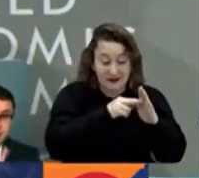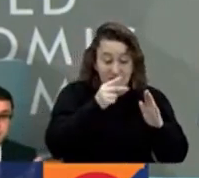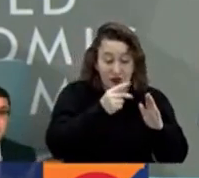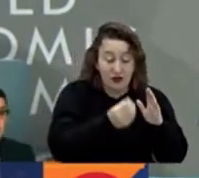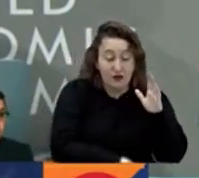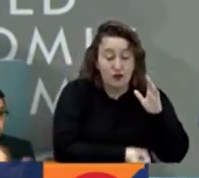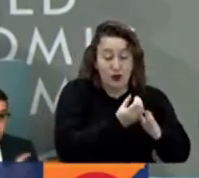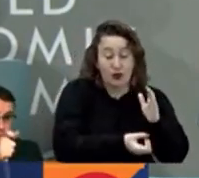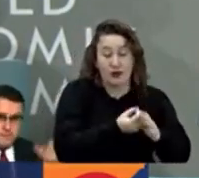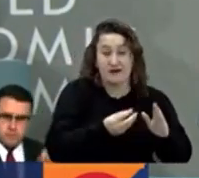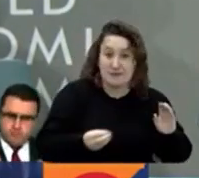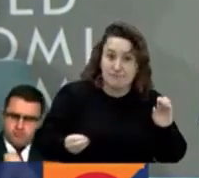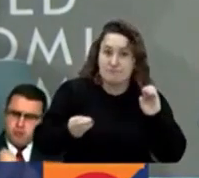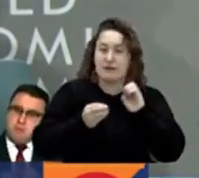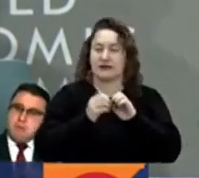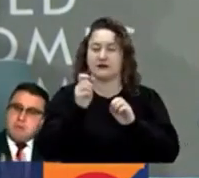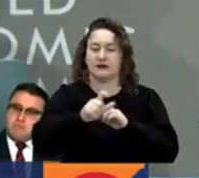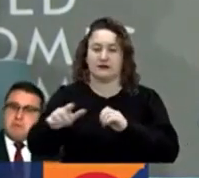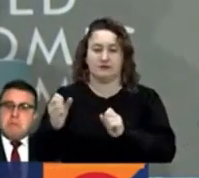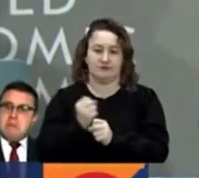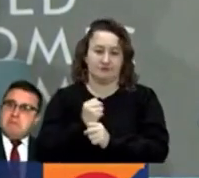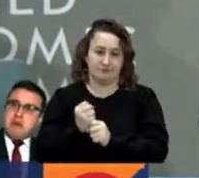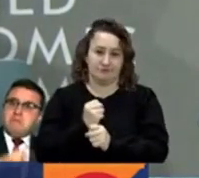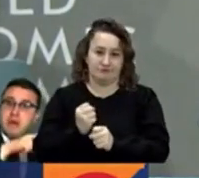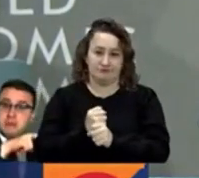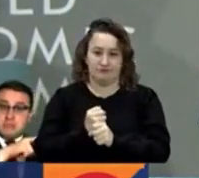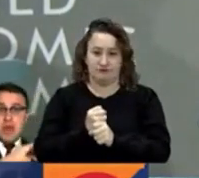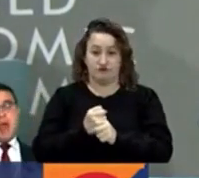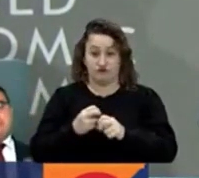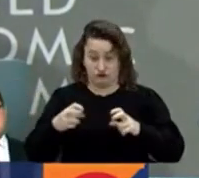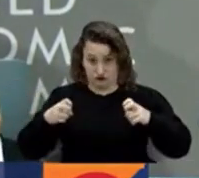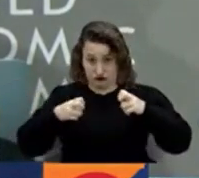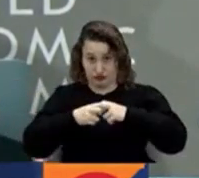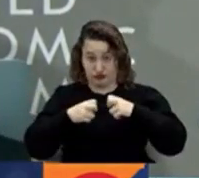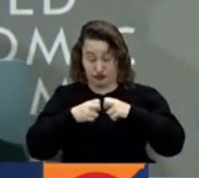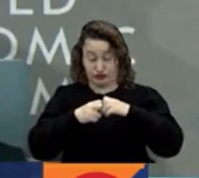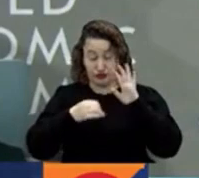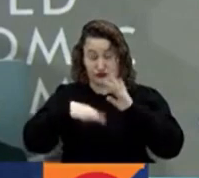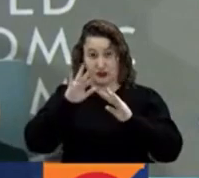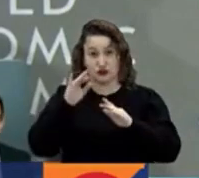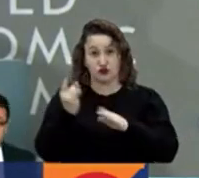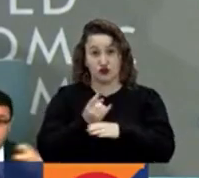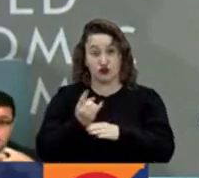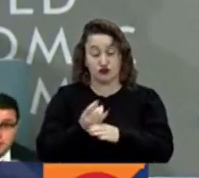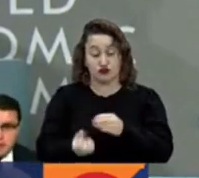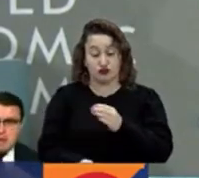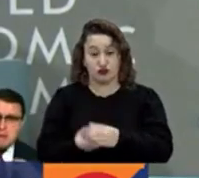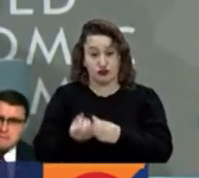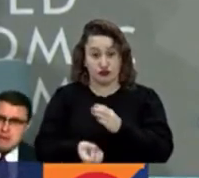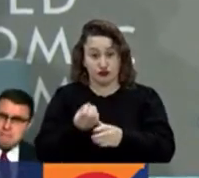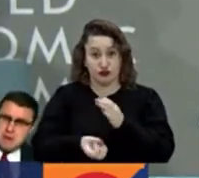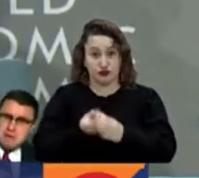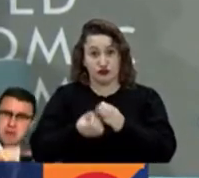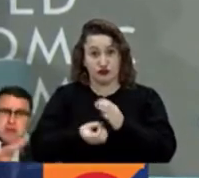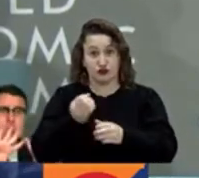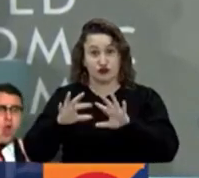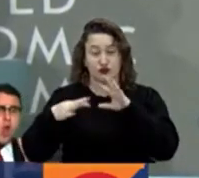sus trabajadores. Una mayor energía usada en la producción en todo el